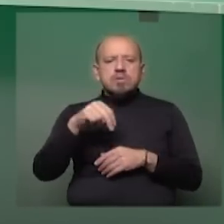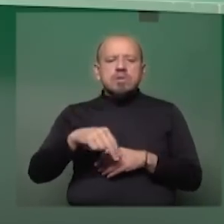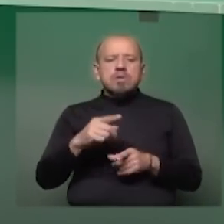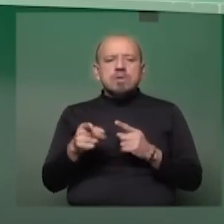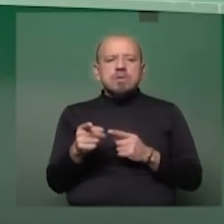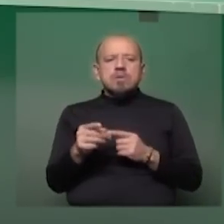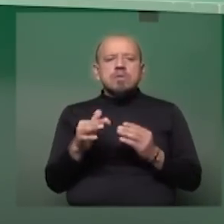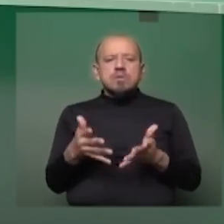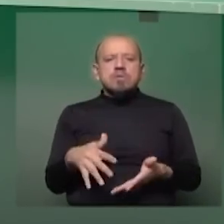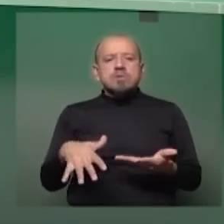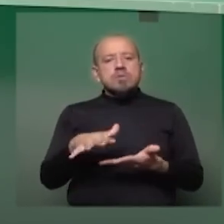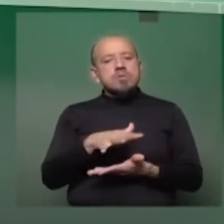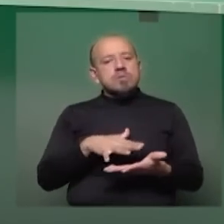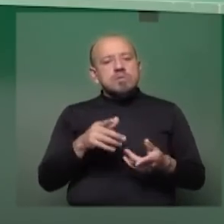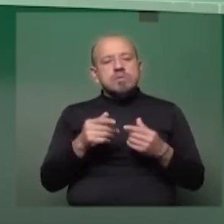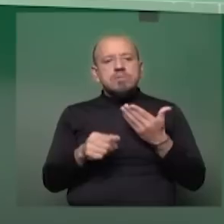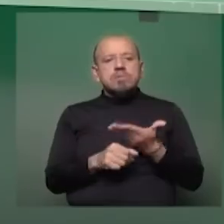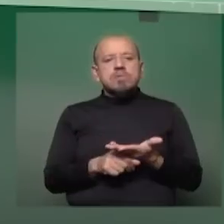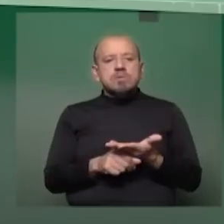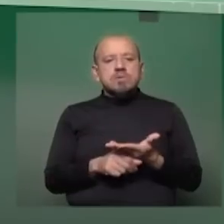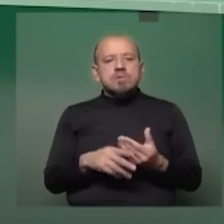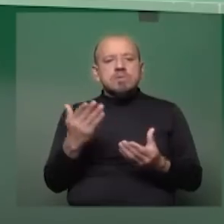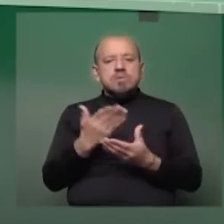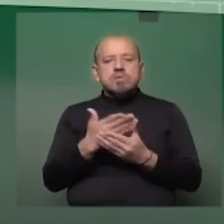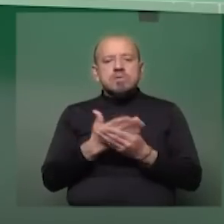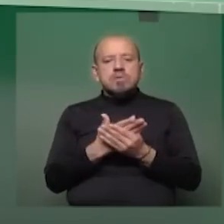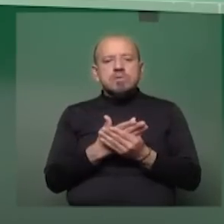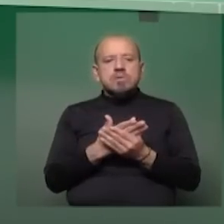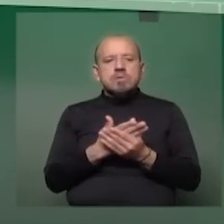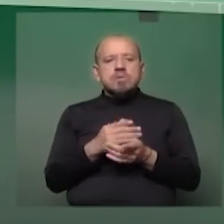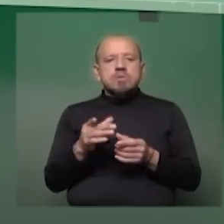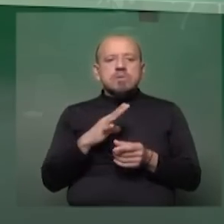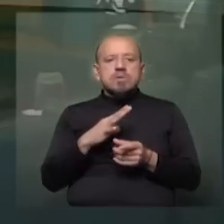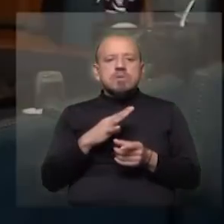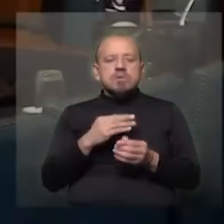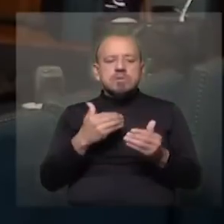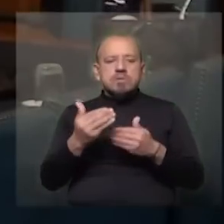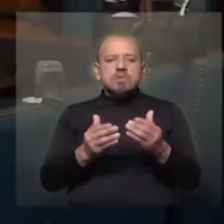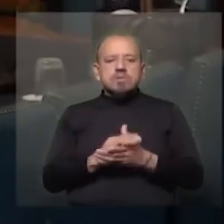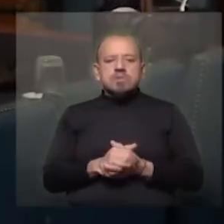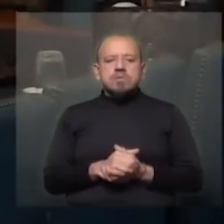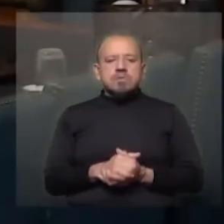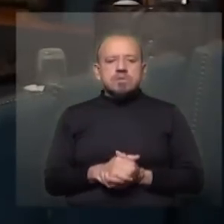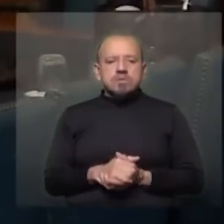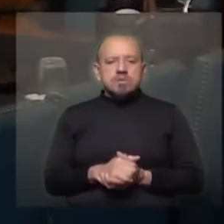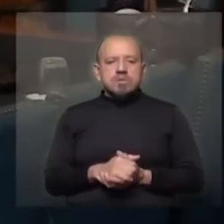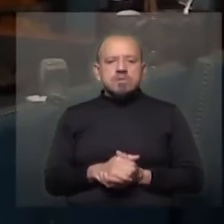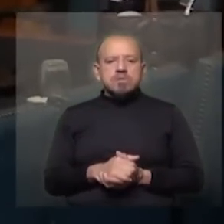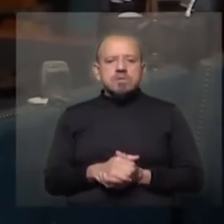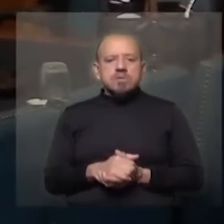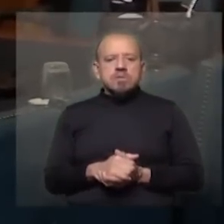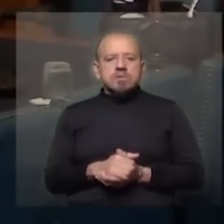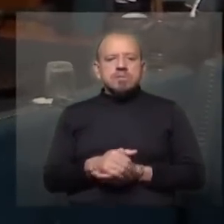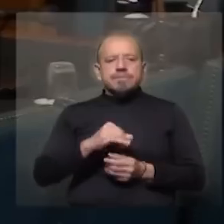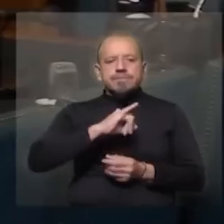contexto que el senador solicitó el archivo de su expediente que se encuentra abierto en la nota presentada ante la